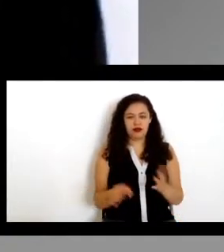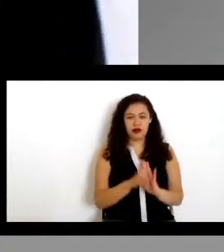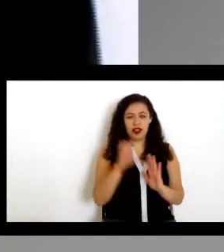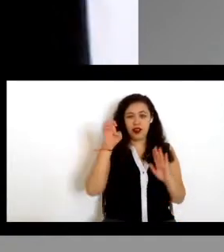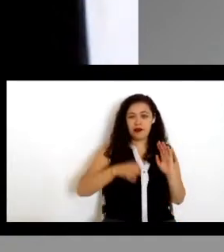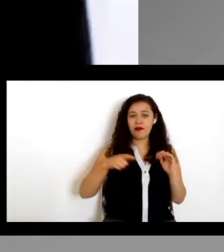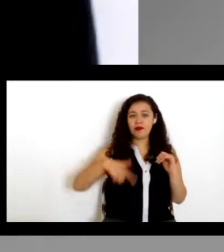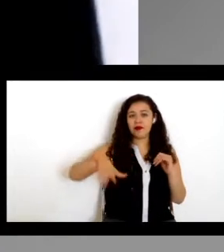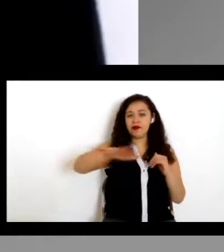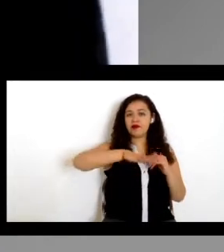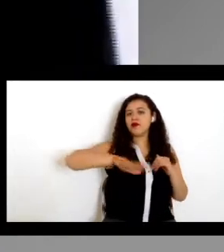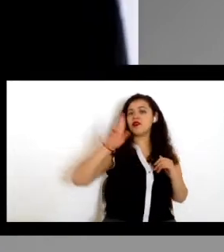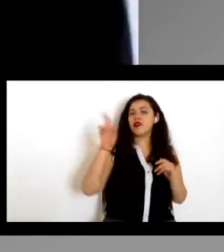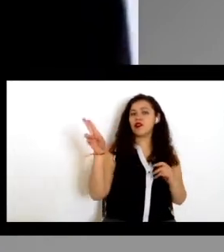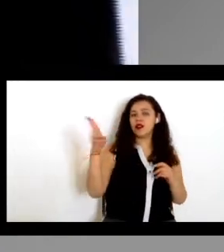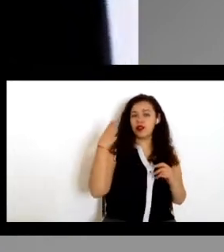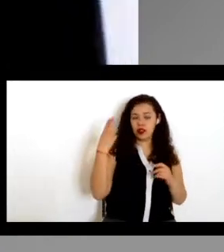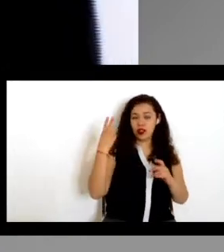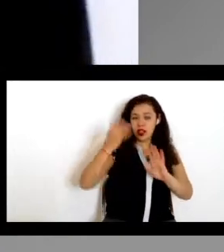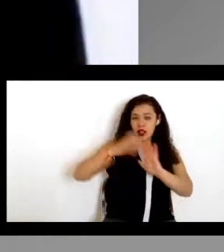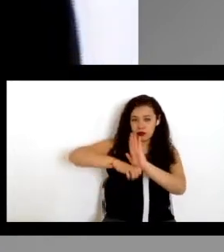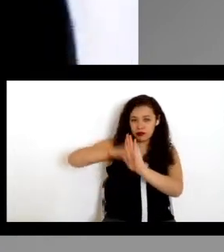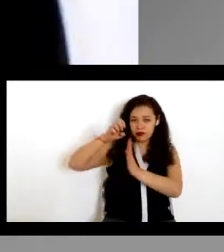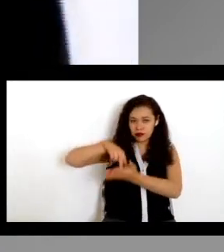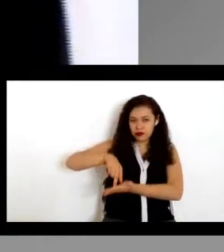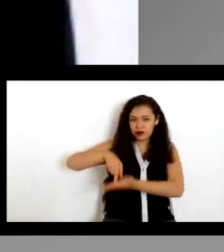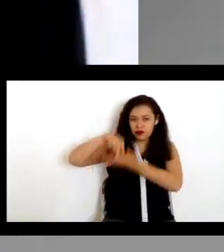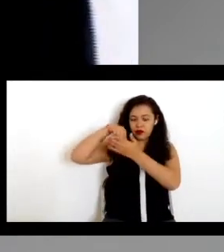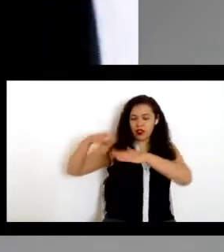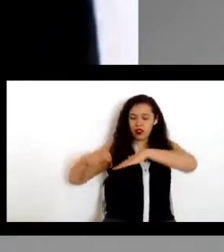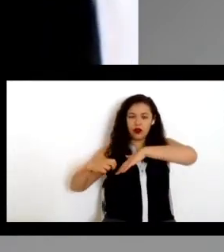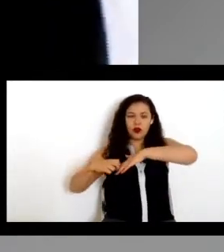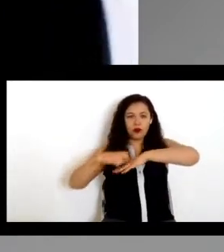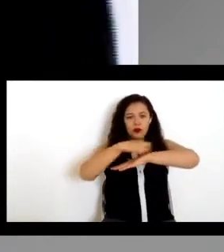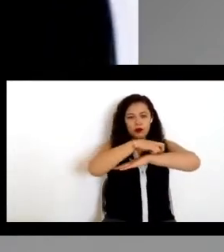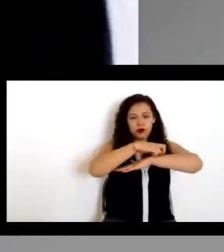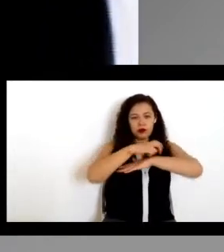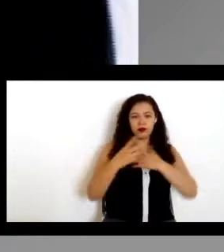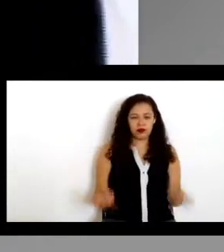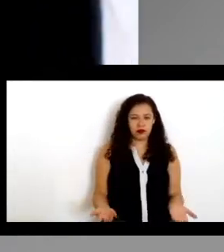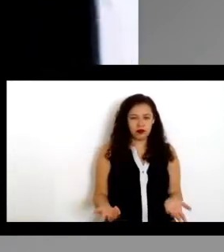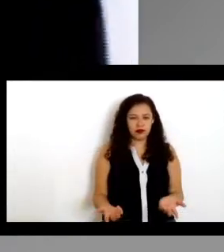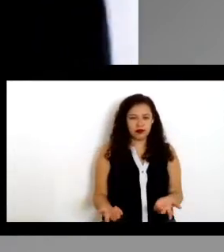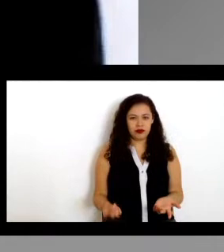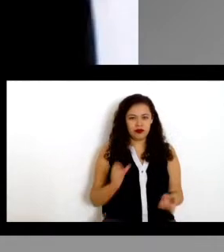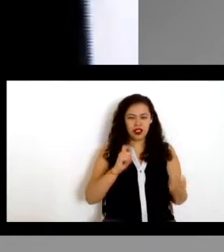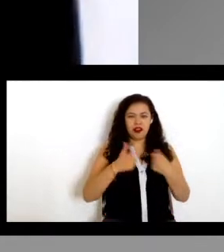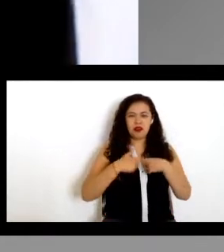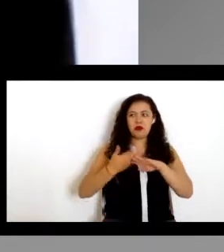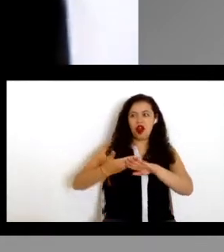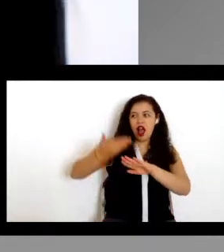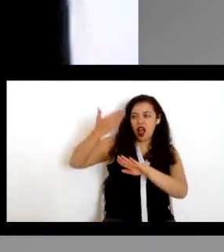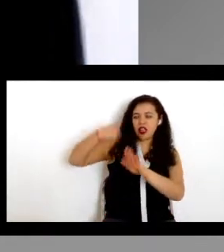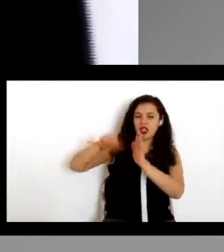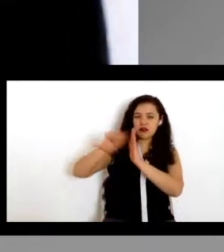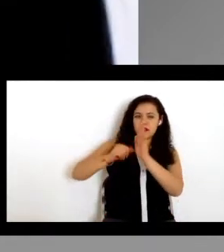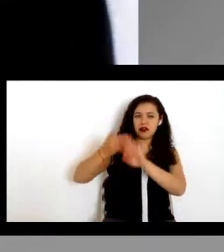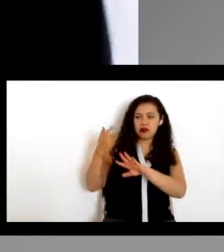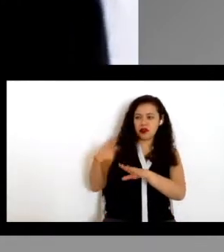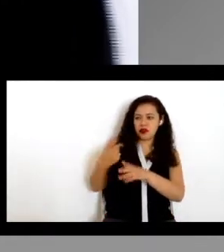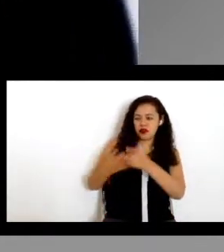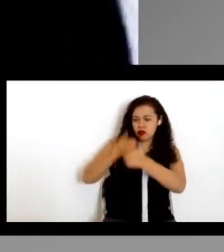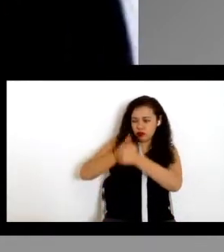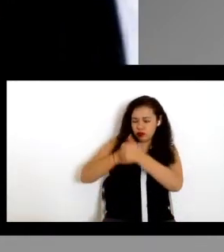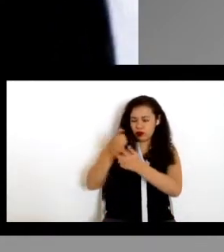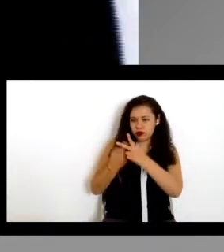de la universidad, los elevadores, las rampas, algo que para mí, meses atrás, cuando inicié mi carrera, pues